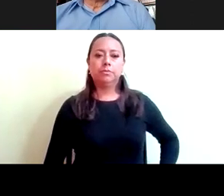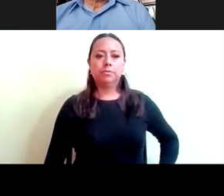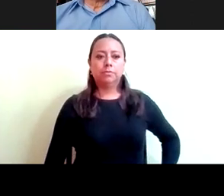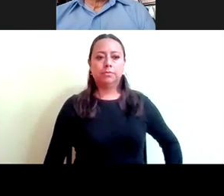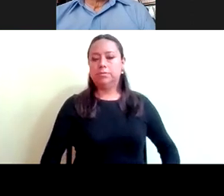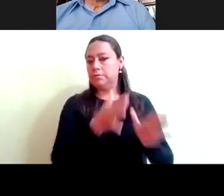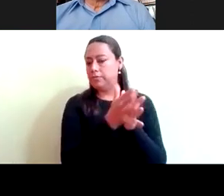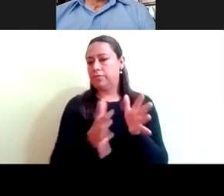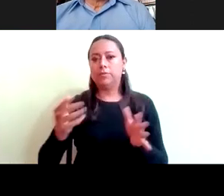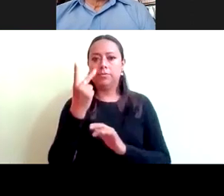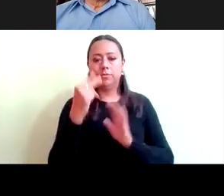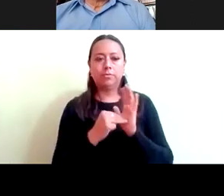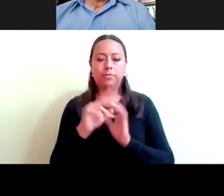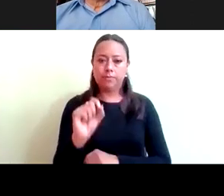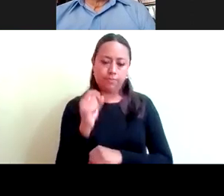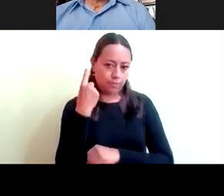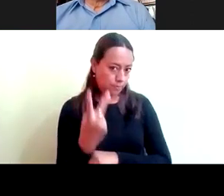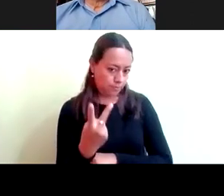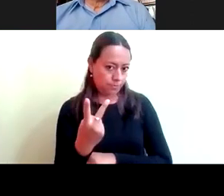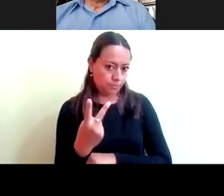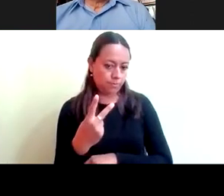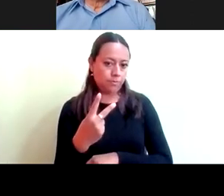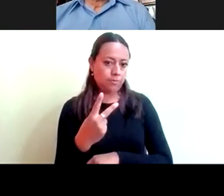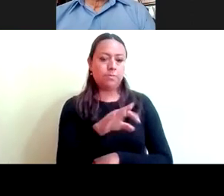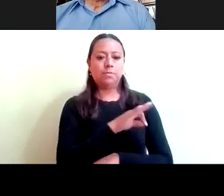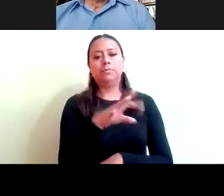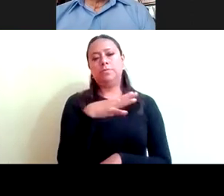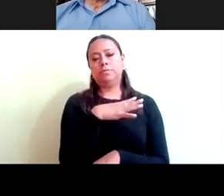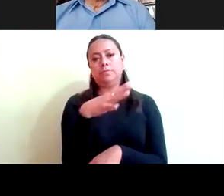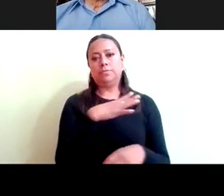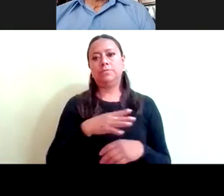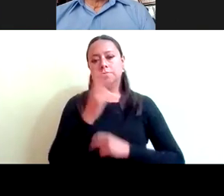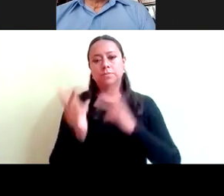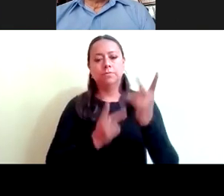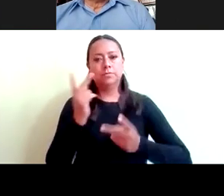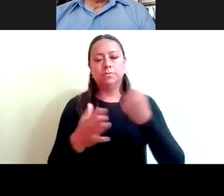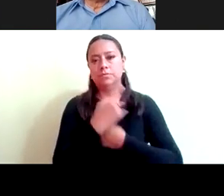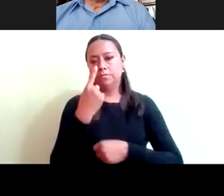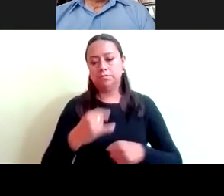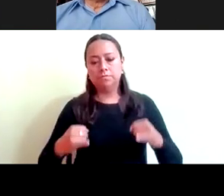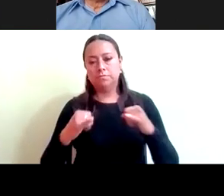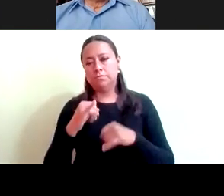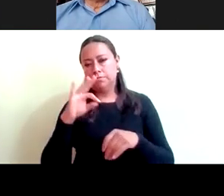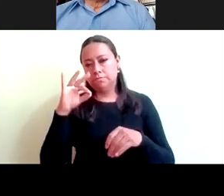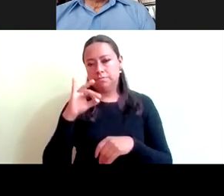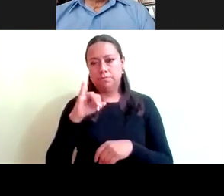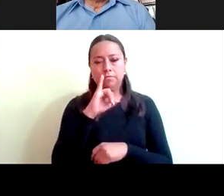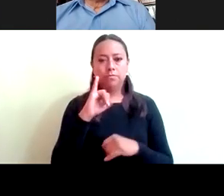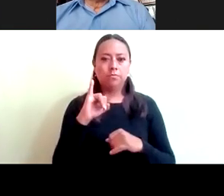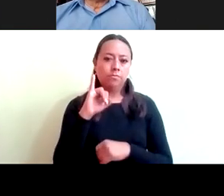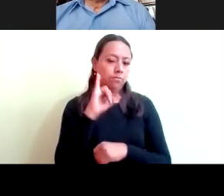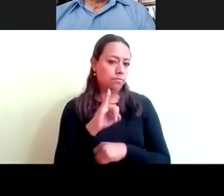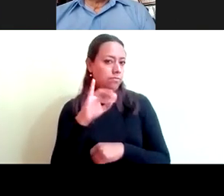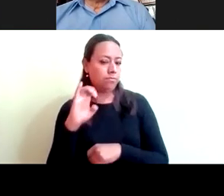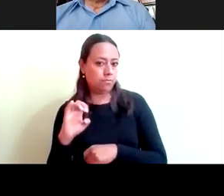ejercicio 2022 tendremos las consultas organizadas por el Instituto Electoral. Entonces,